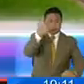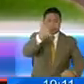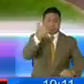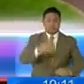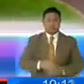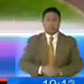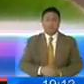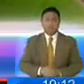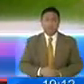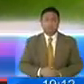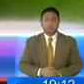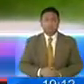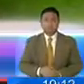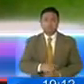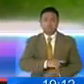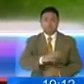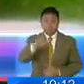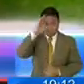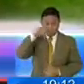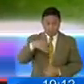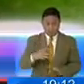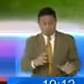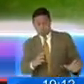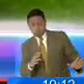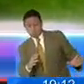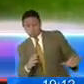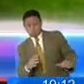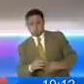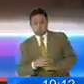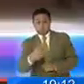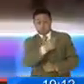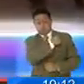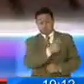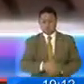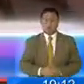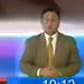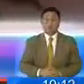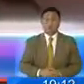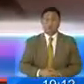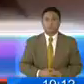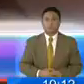manos. Milagrosamente, el gendarme logra esquivar los proyectiles.